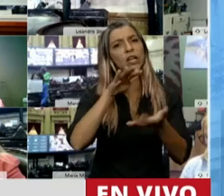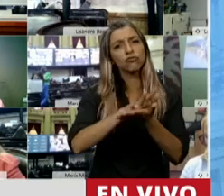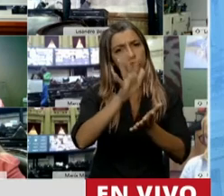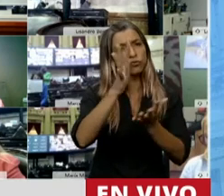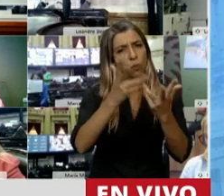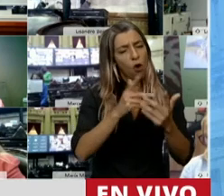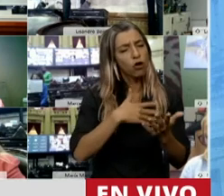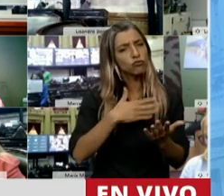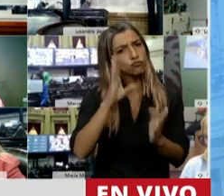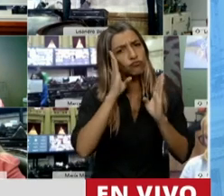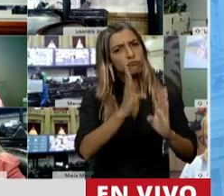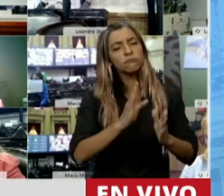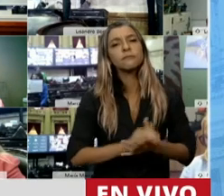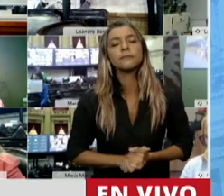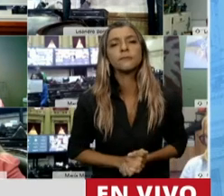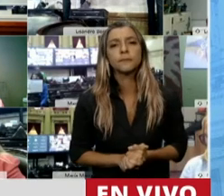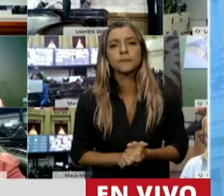proyecto. Le decía,